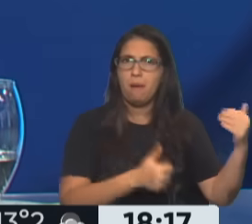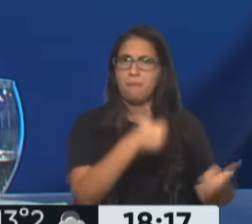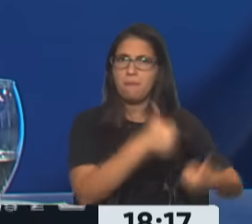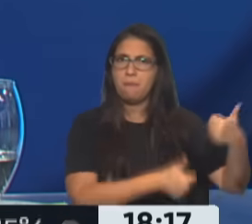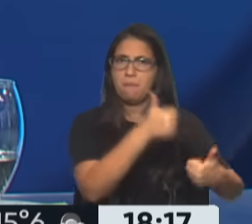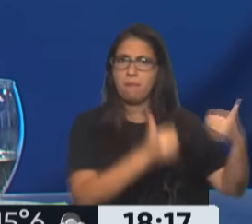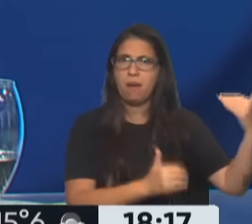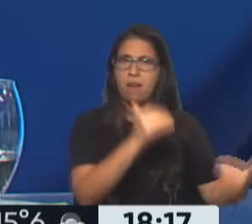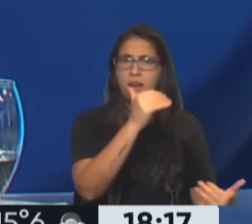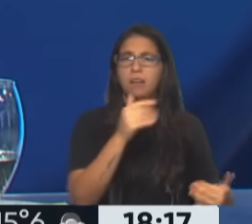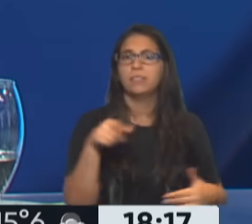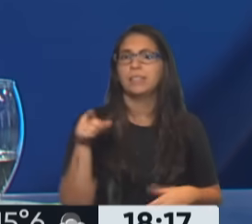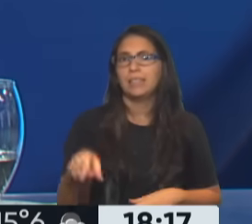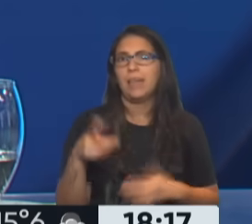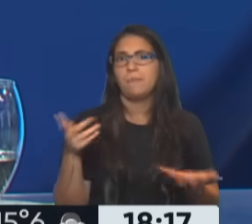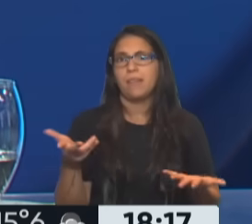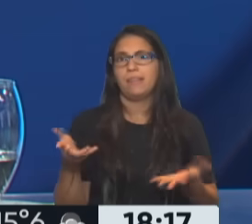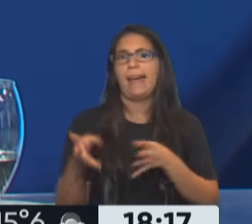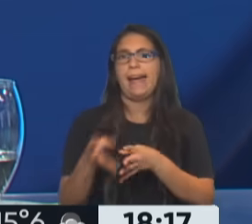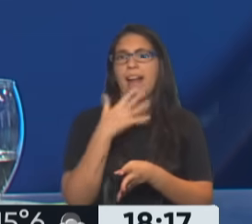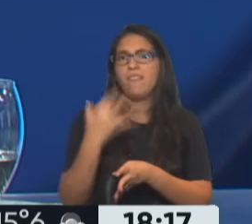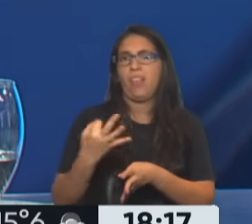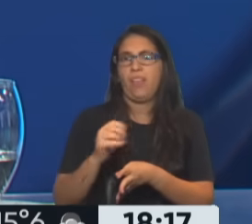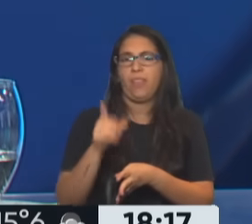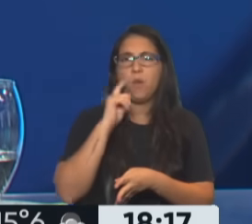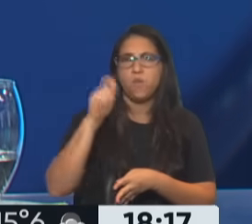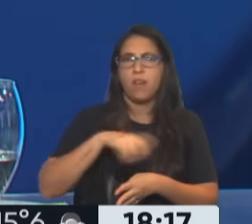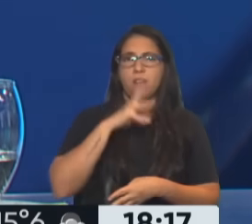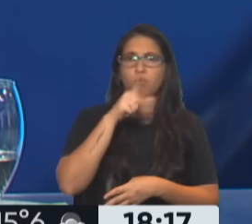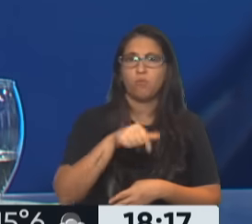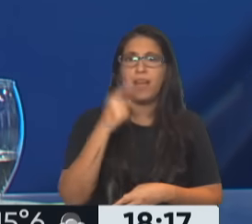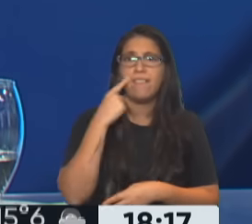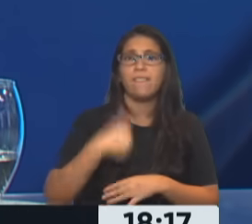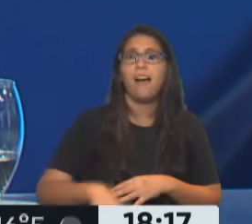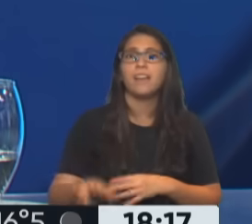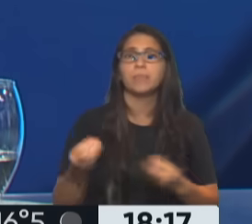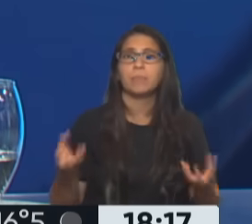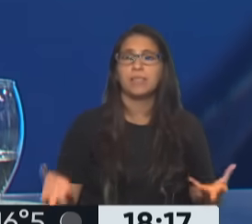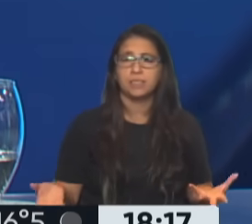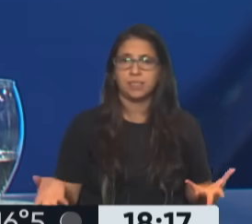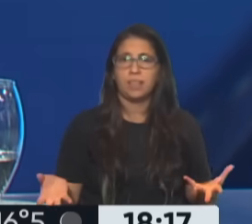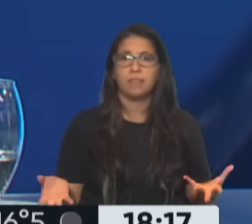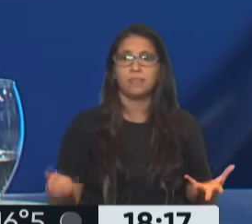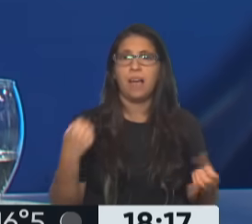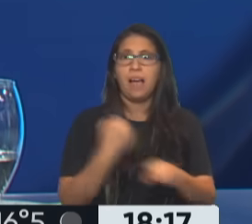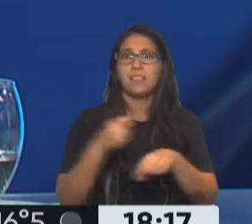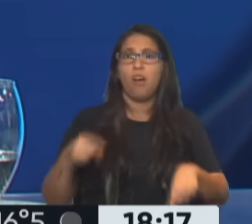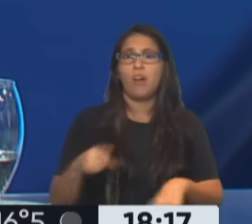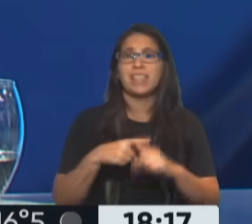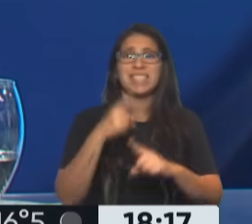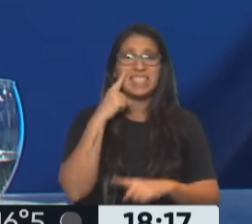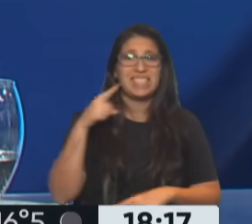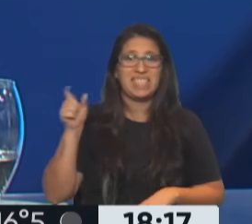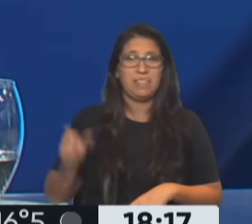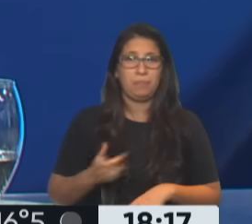China por la sobreproducción y por supuesto la guerra en Ucrania, a ver qué puede llegar a pasar ahí, porque hasta el momento, digamos, es un Xi que